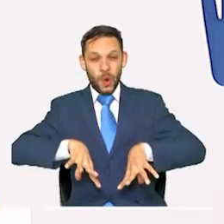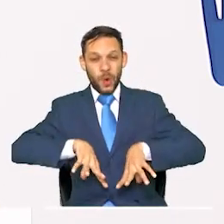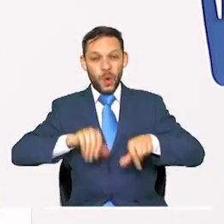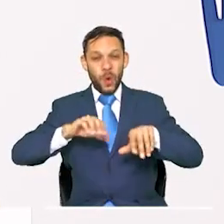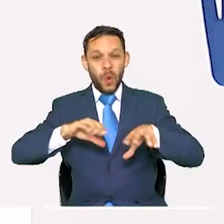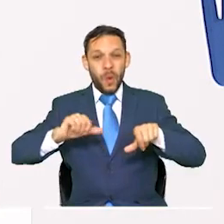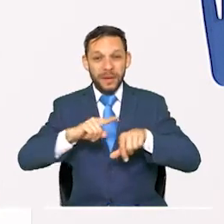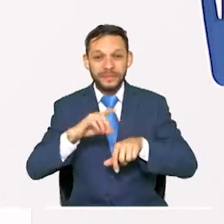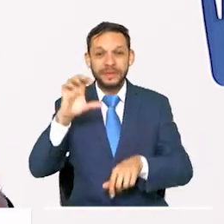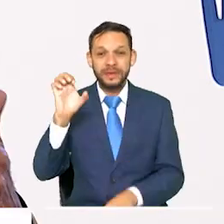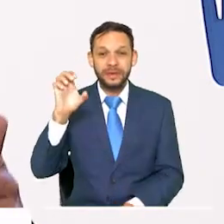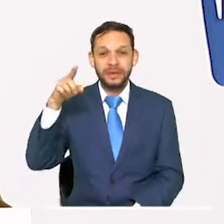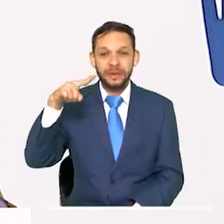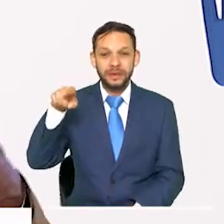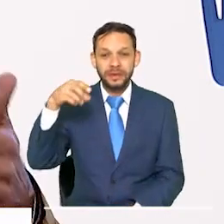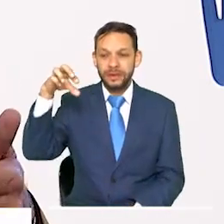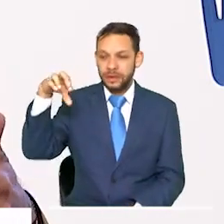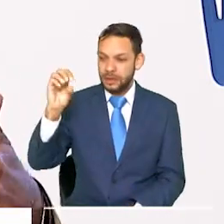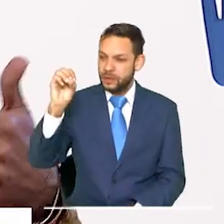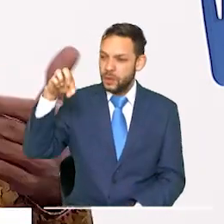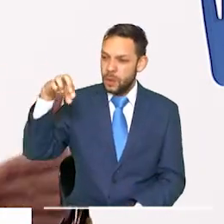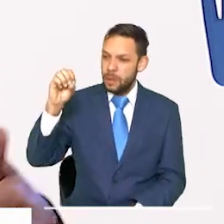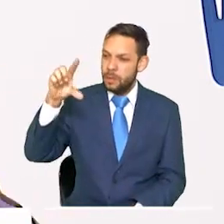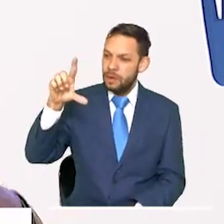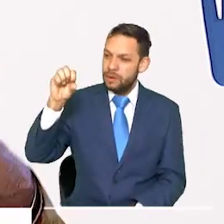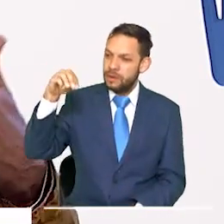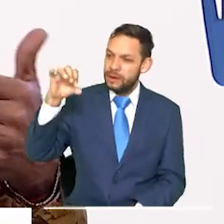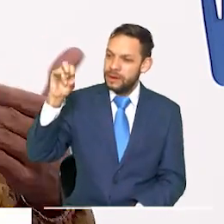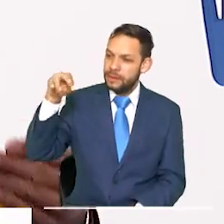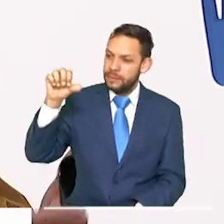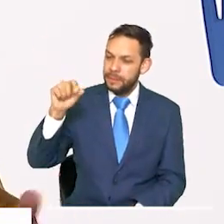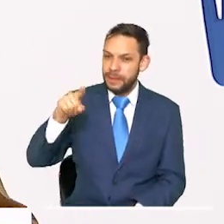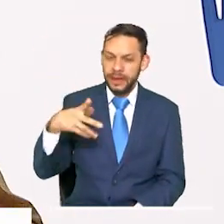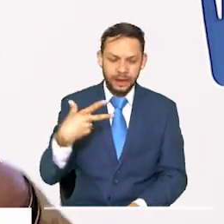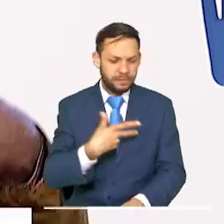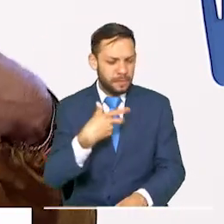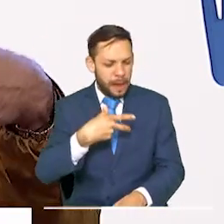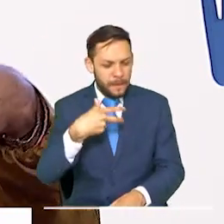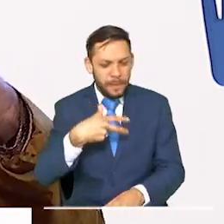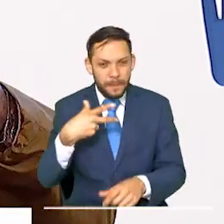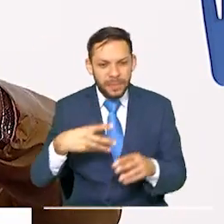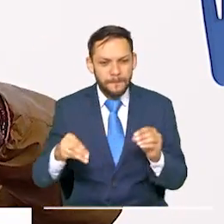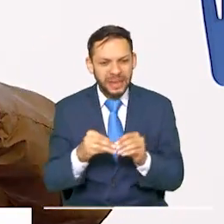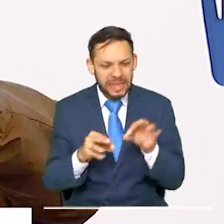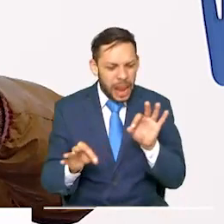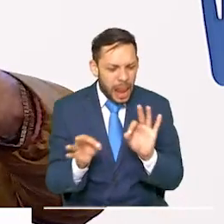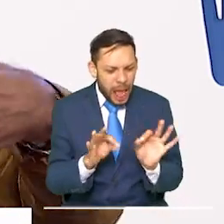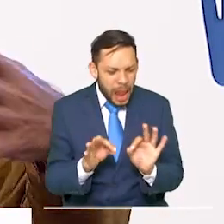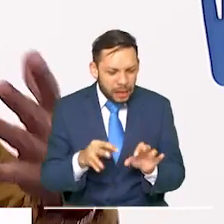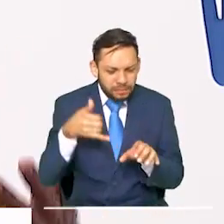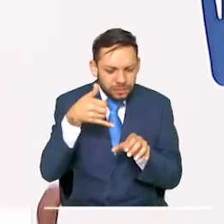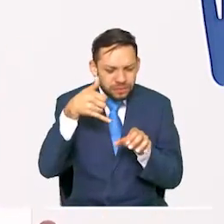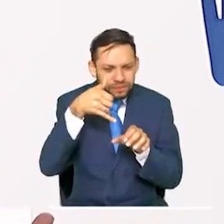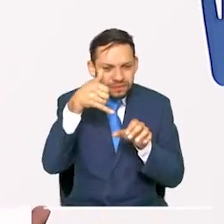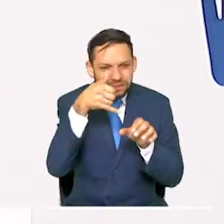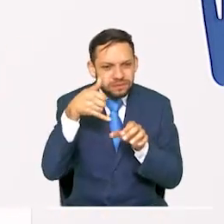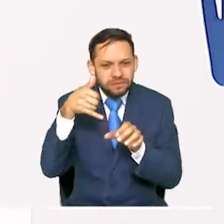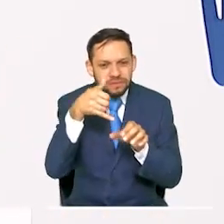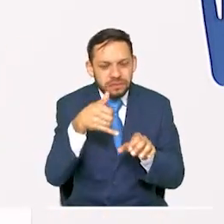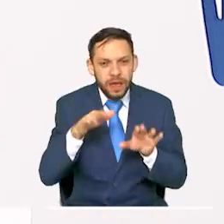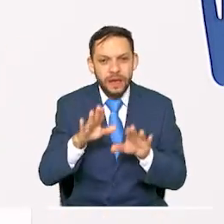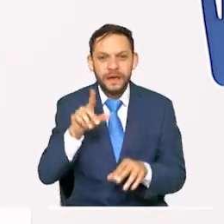manejar las dosis, es saber manejar los procesos de extracción, las dosis, mejor dicho, entrar en la